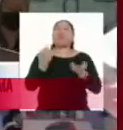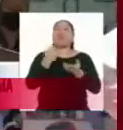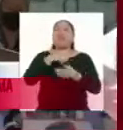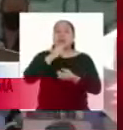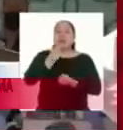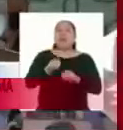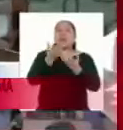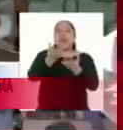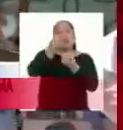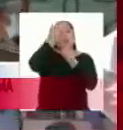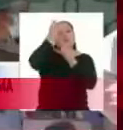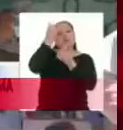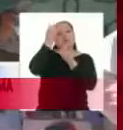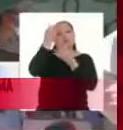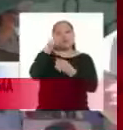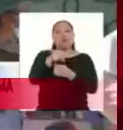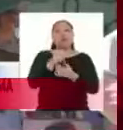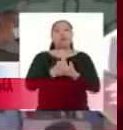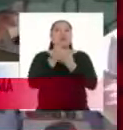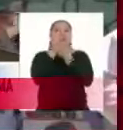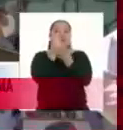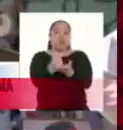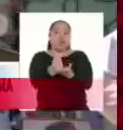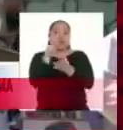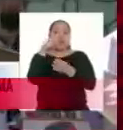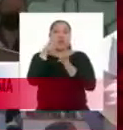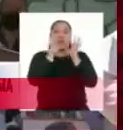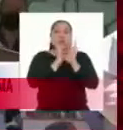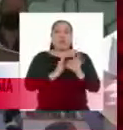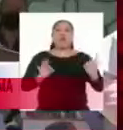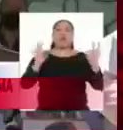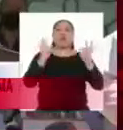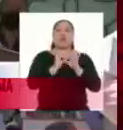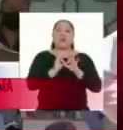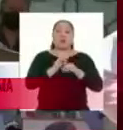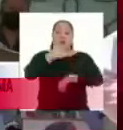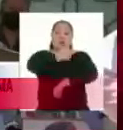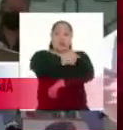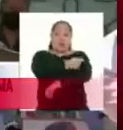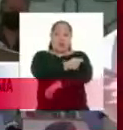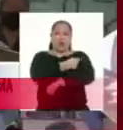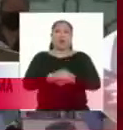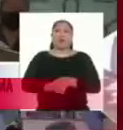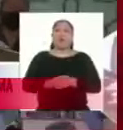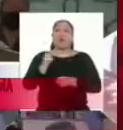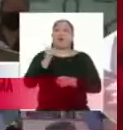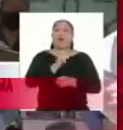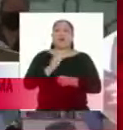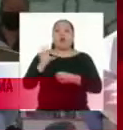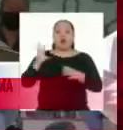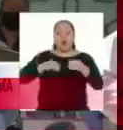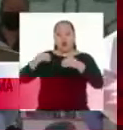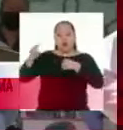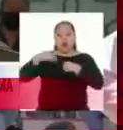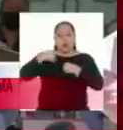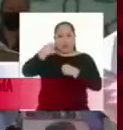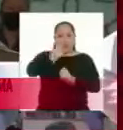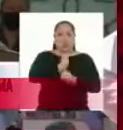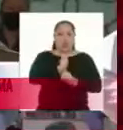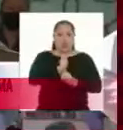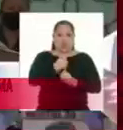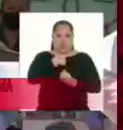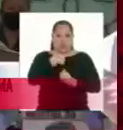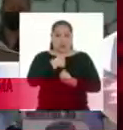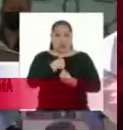es informar de los beneficios y de la importancia de vacunarse para no contagiarse uno,